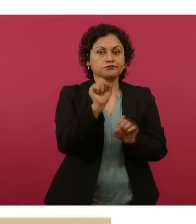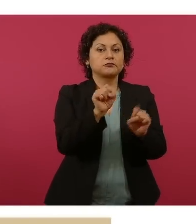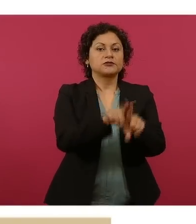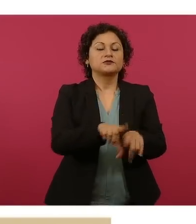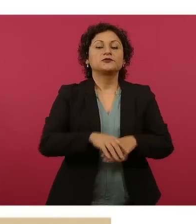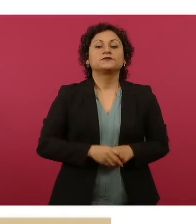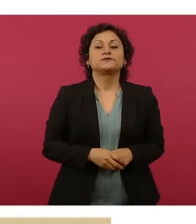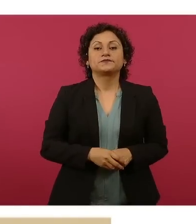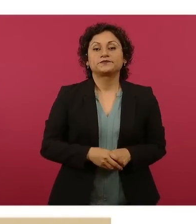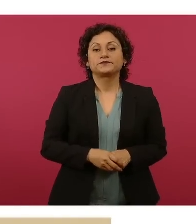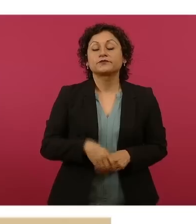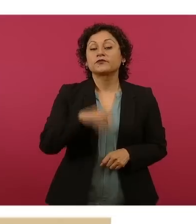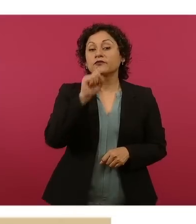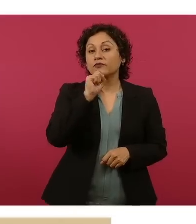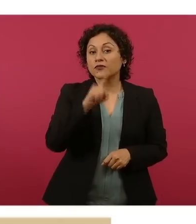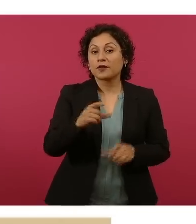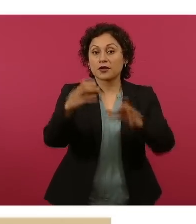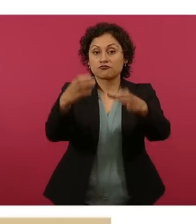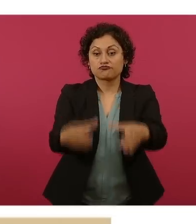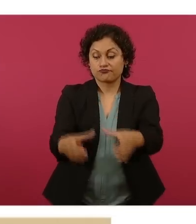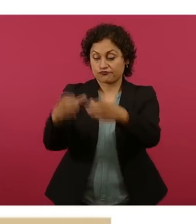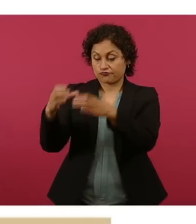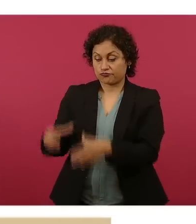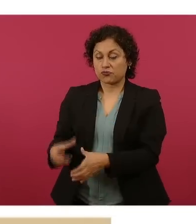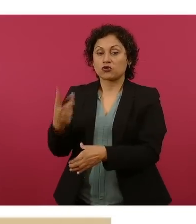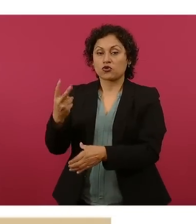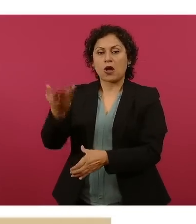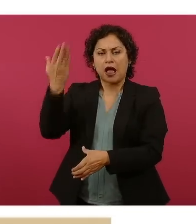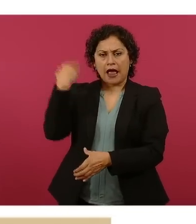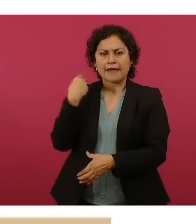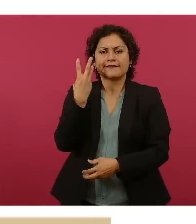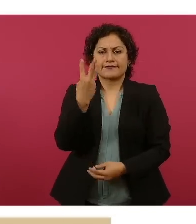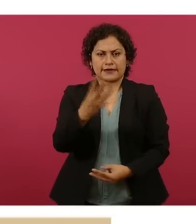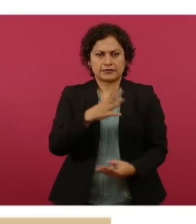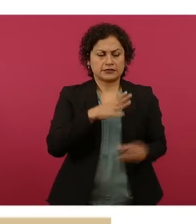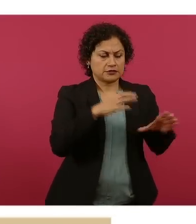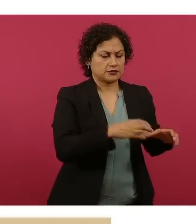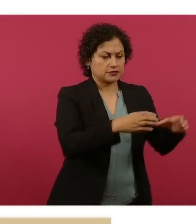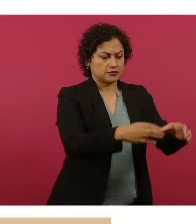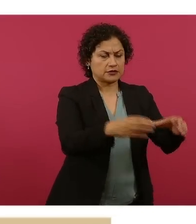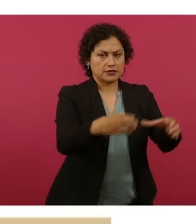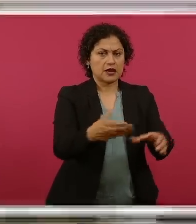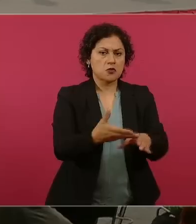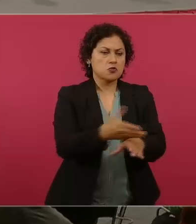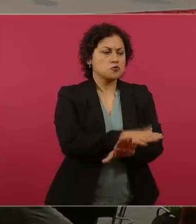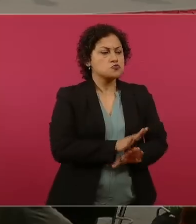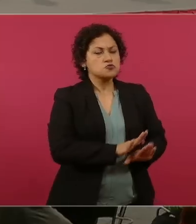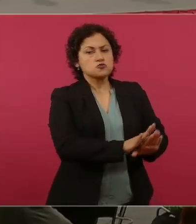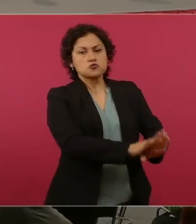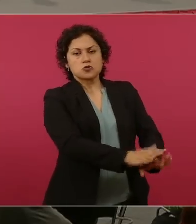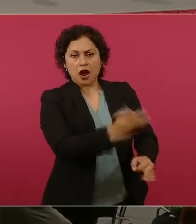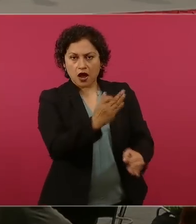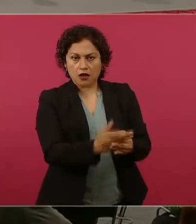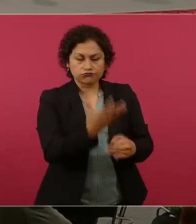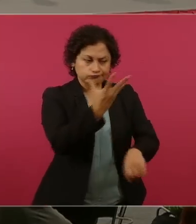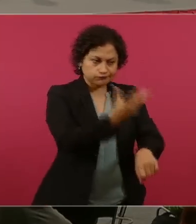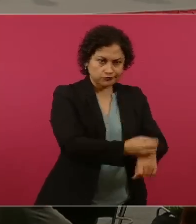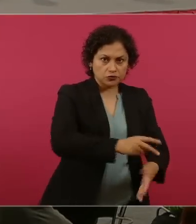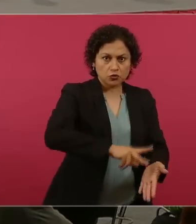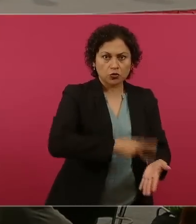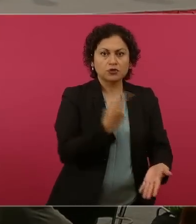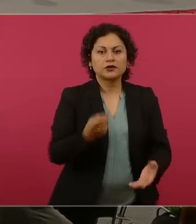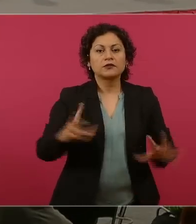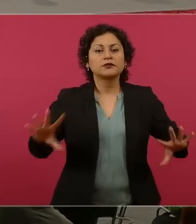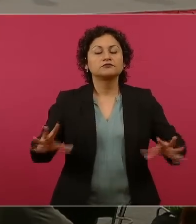Asimismo, se suman 2 pozos nuevos a los 3 ya existentes que se van a rehabilitar para aumentar el caudal de